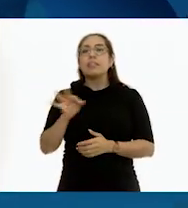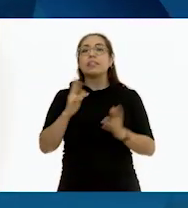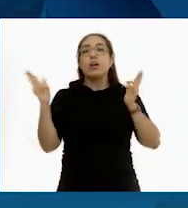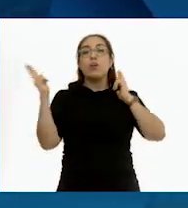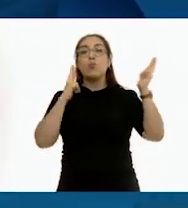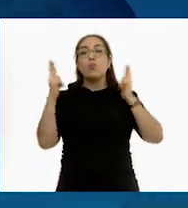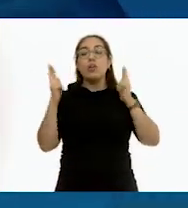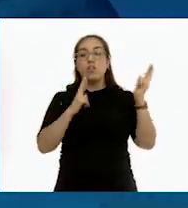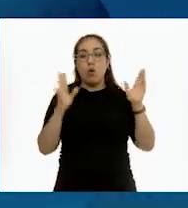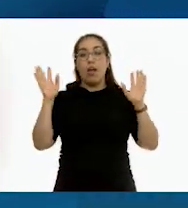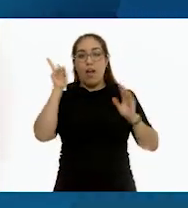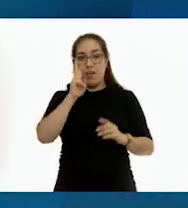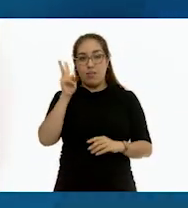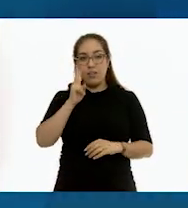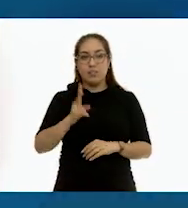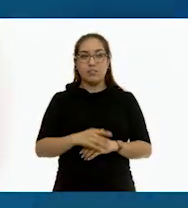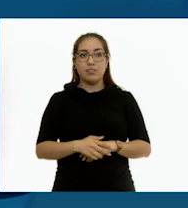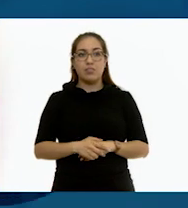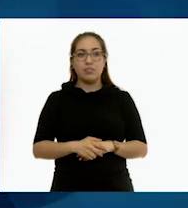sonidos.